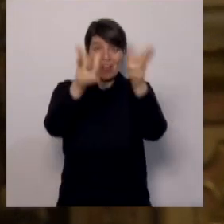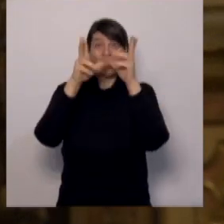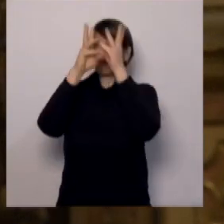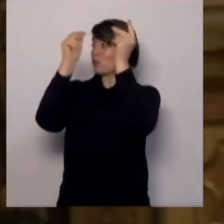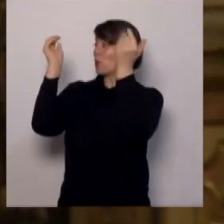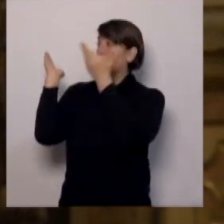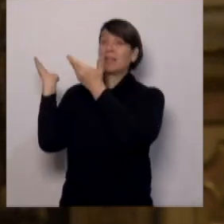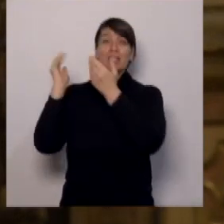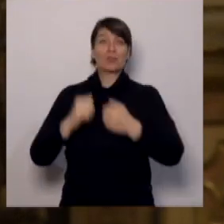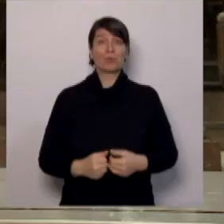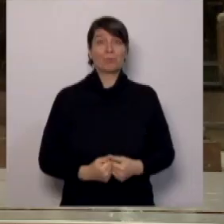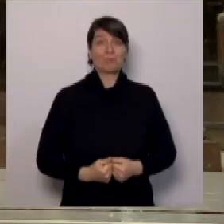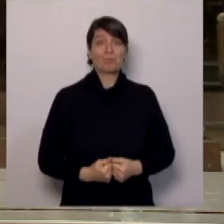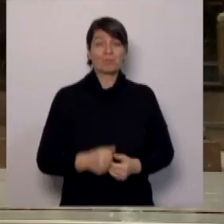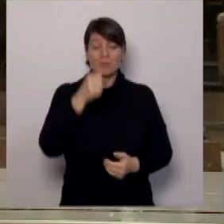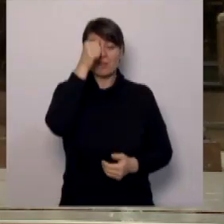Señor esté con ustedes.